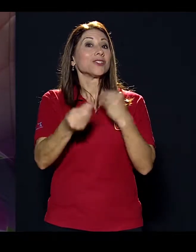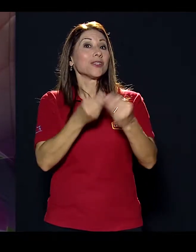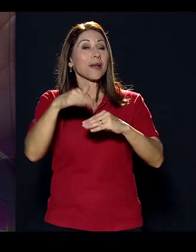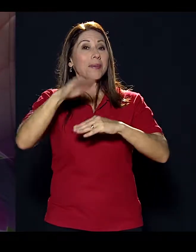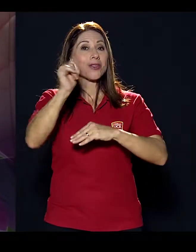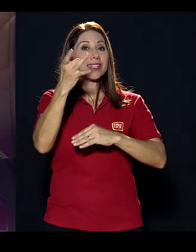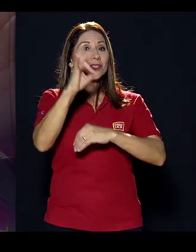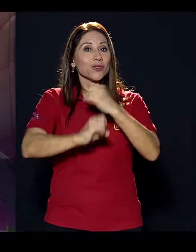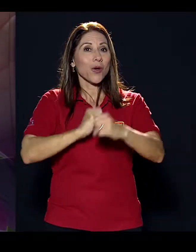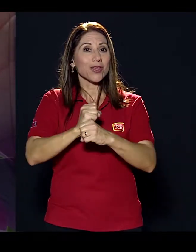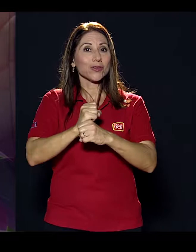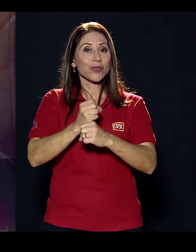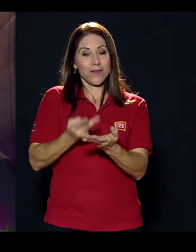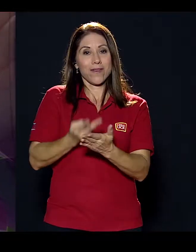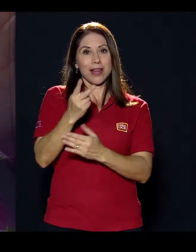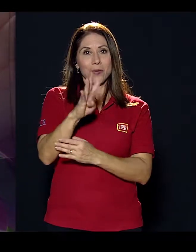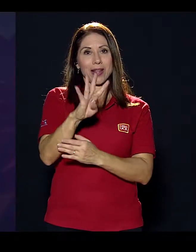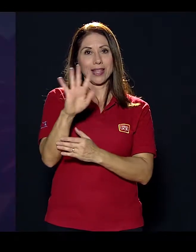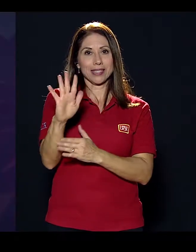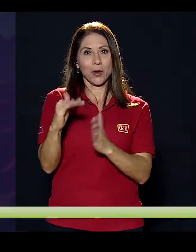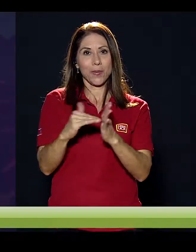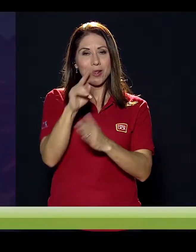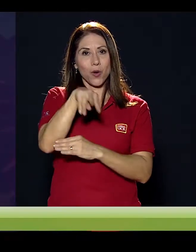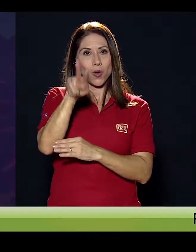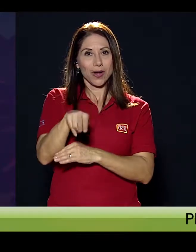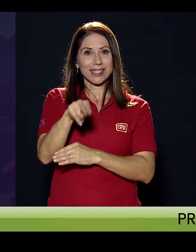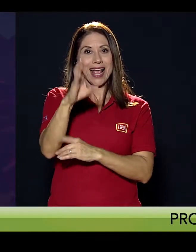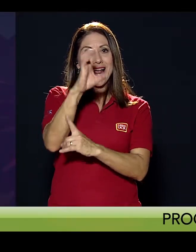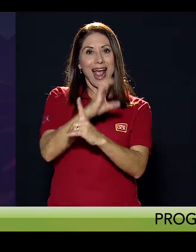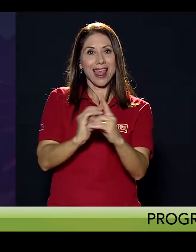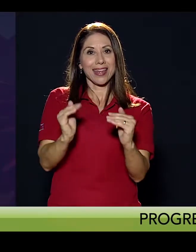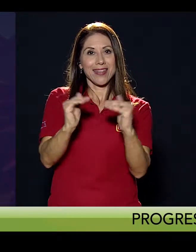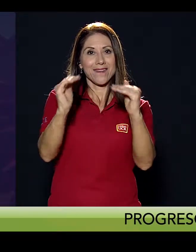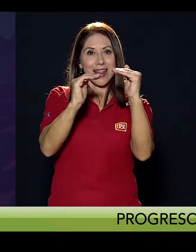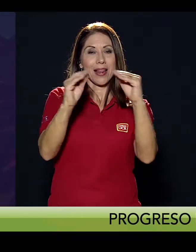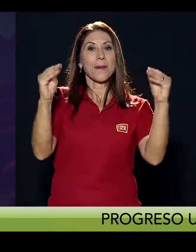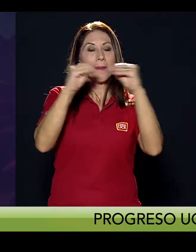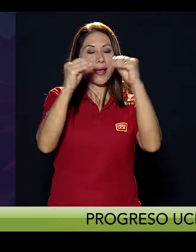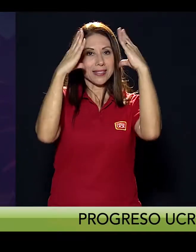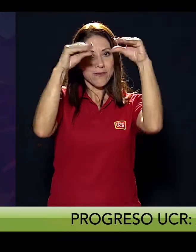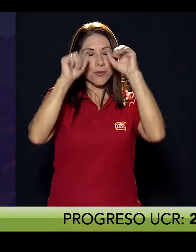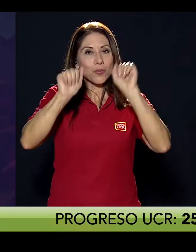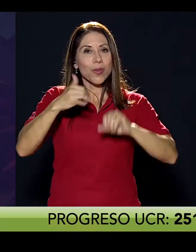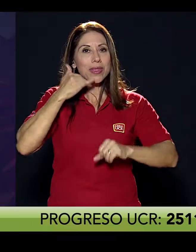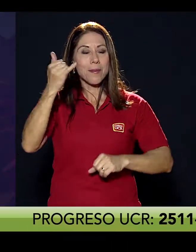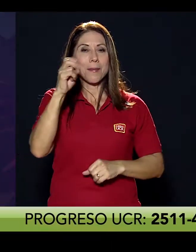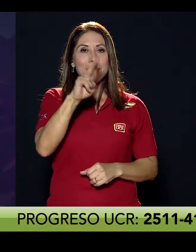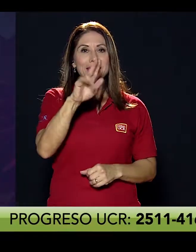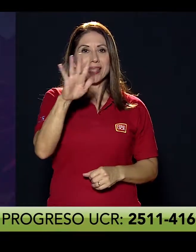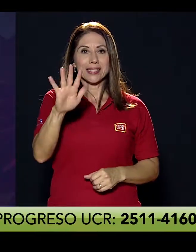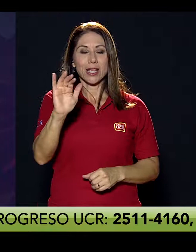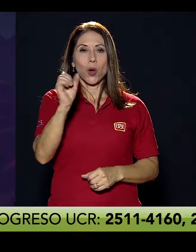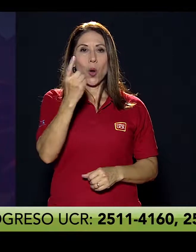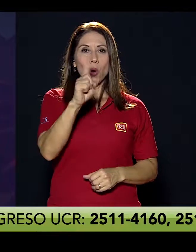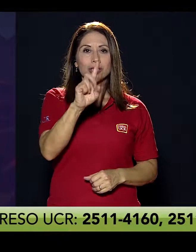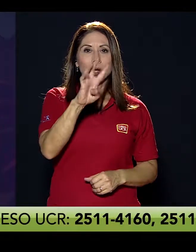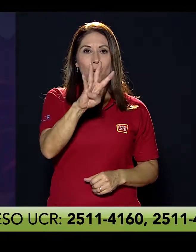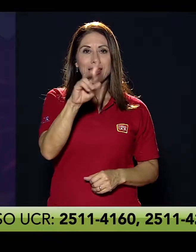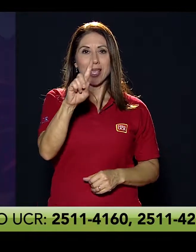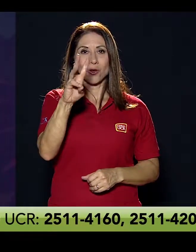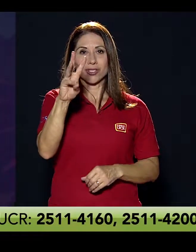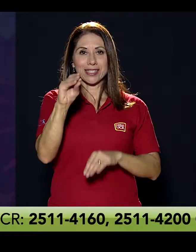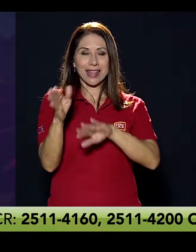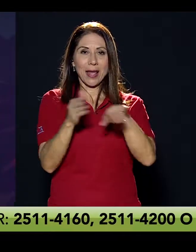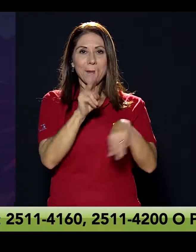es de 45.000 colones por nivel. Para más información al respecto, usted puede llamar al 25 11 41 60,